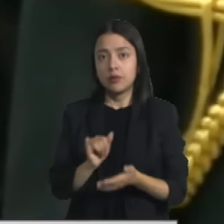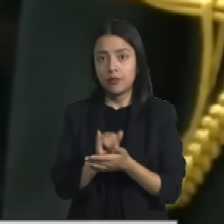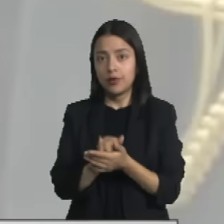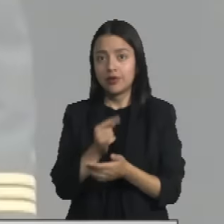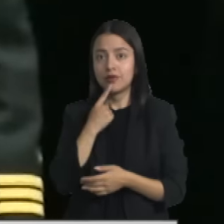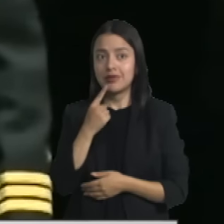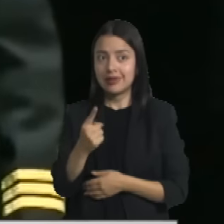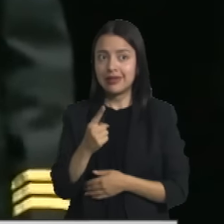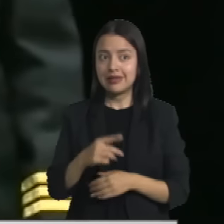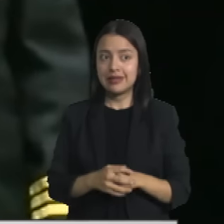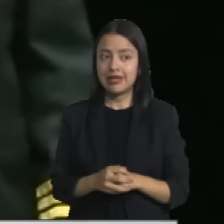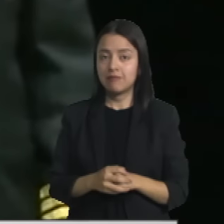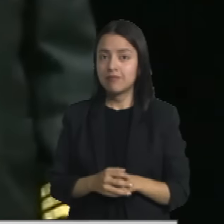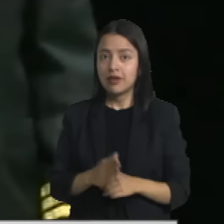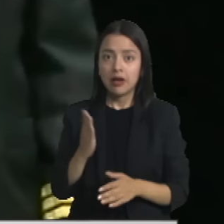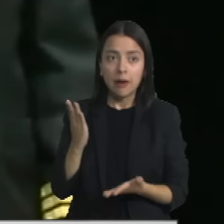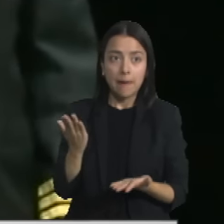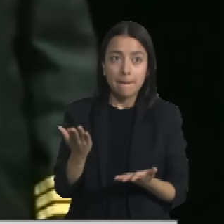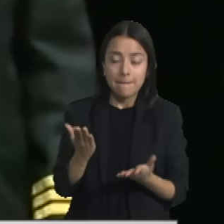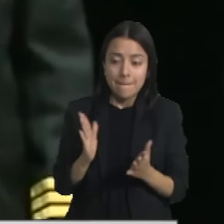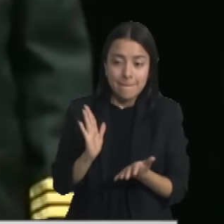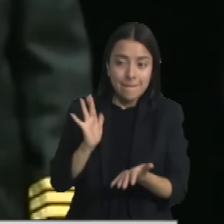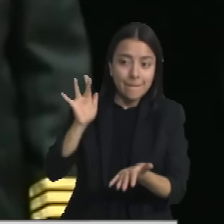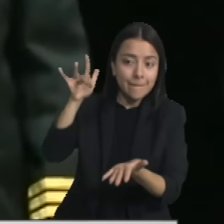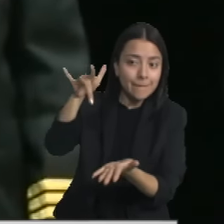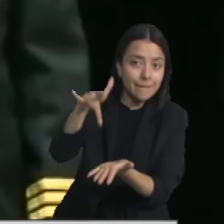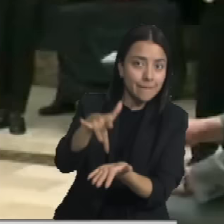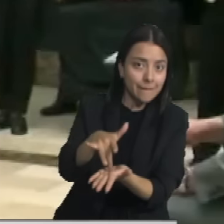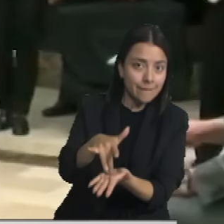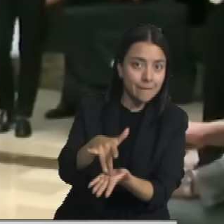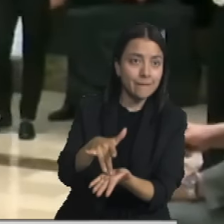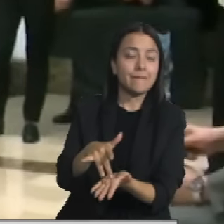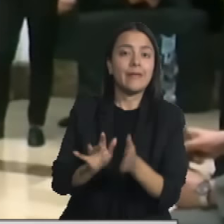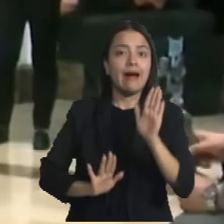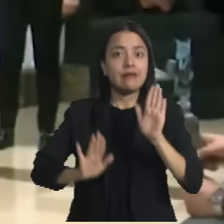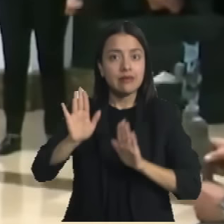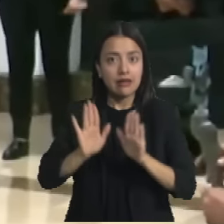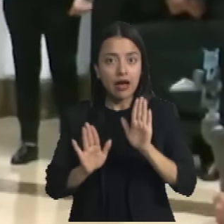en la presidencia en caso de que decida presentarse a la reelección.